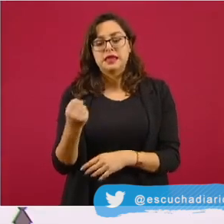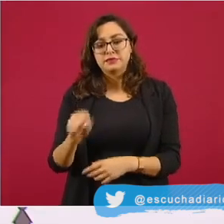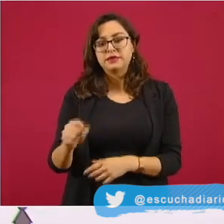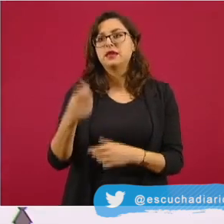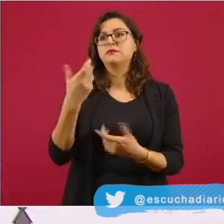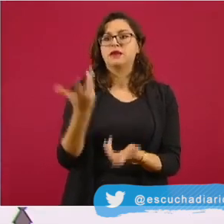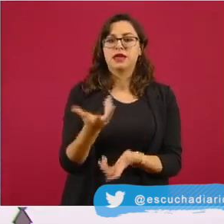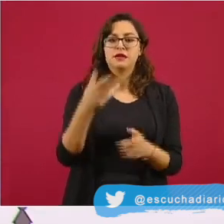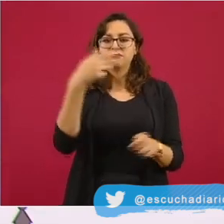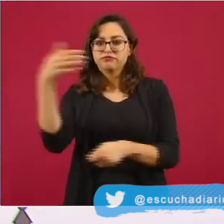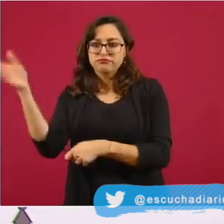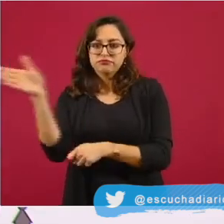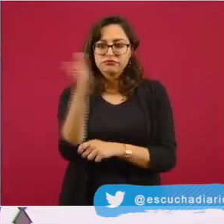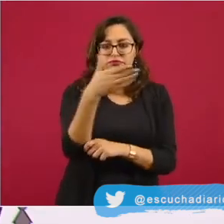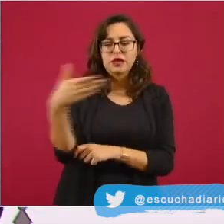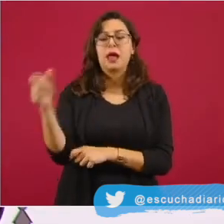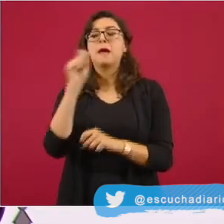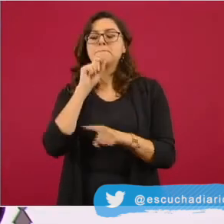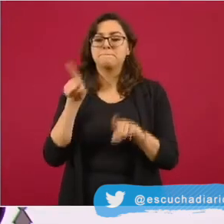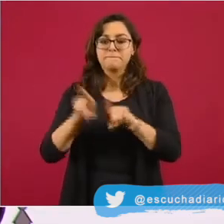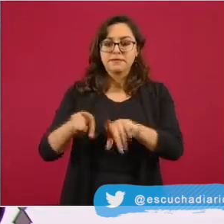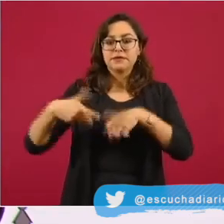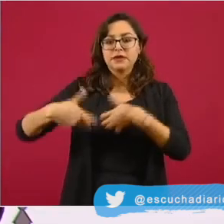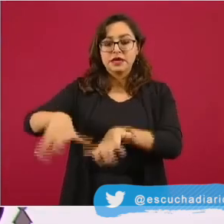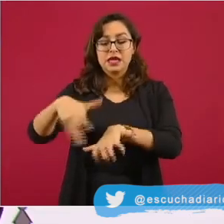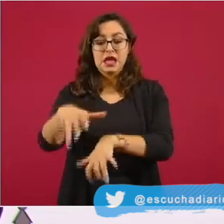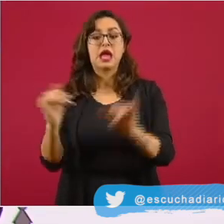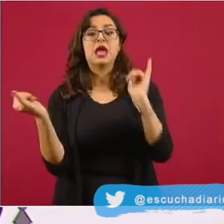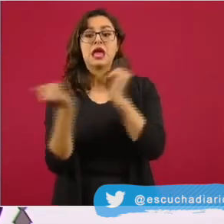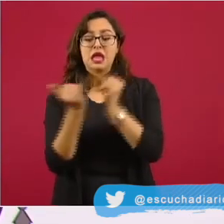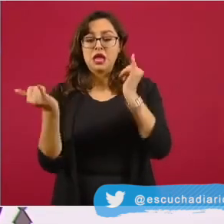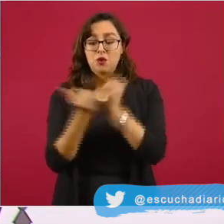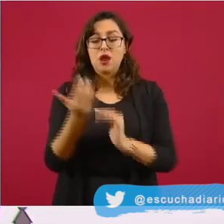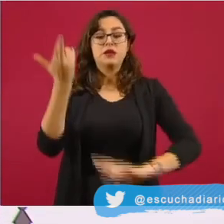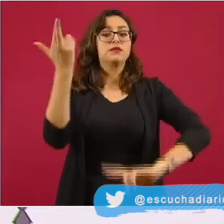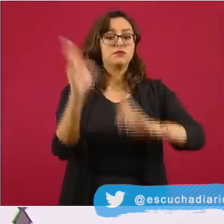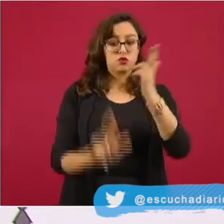la conmemoración del inicio de la Revolución Mexicana.